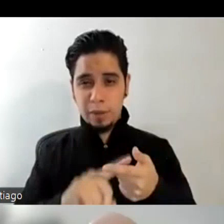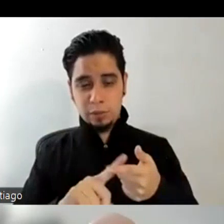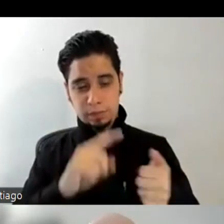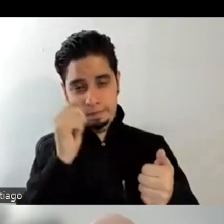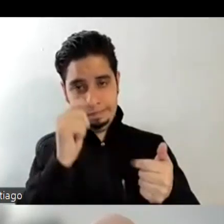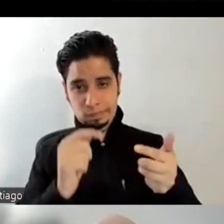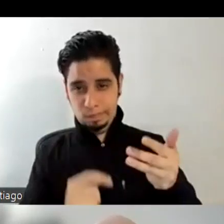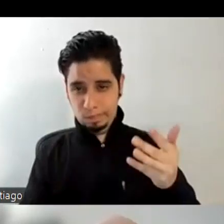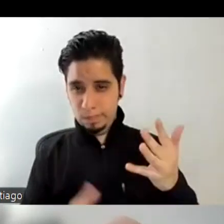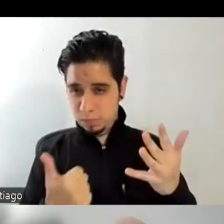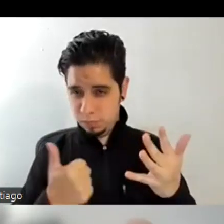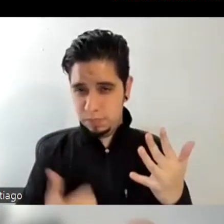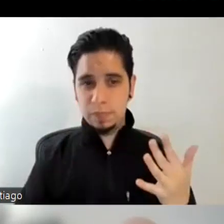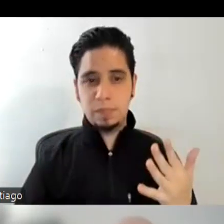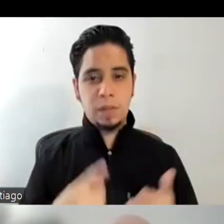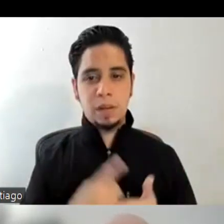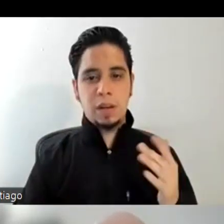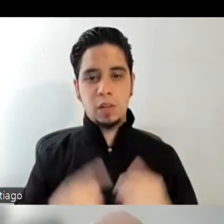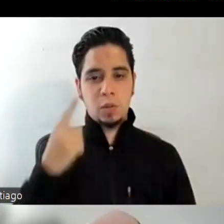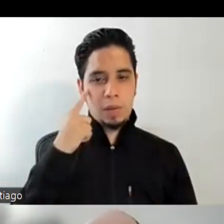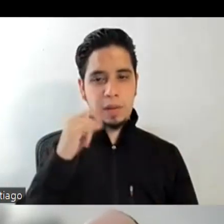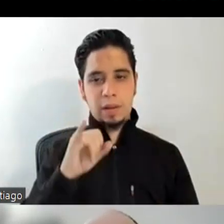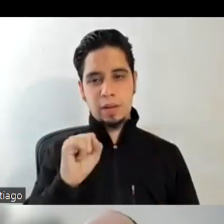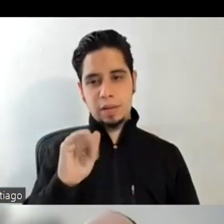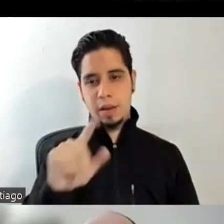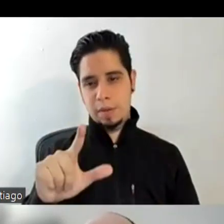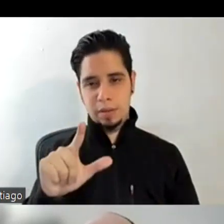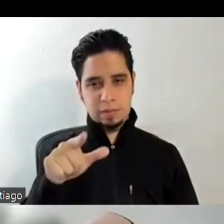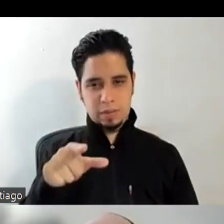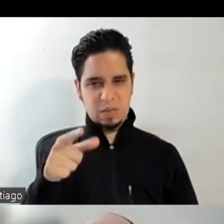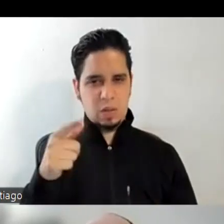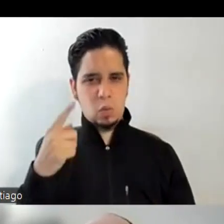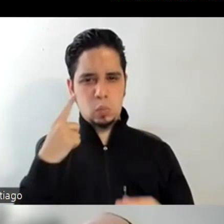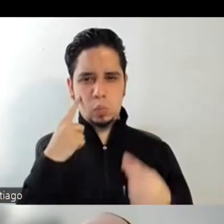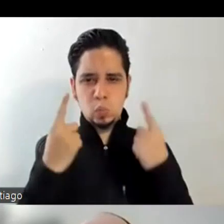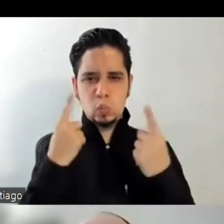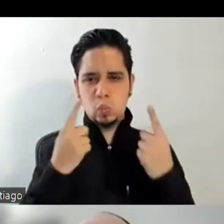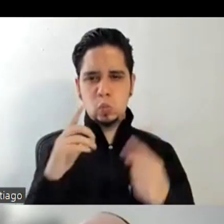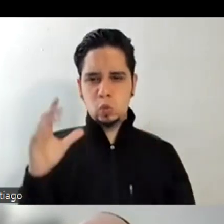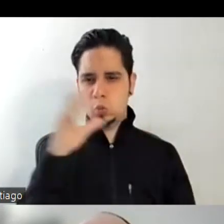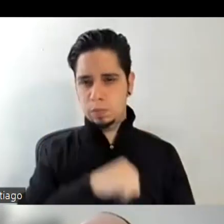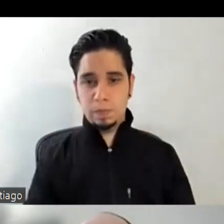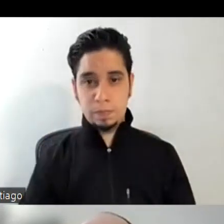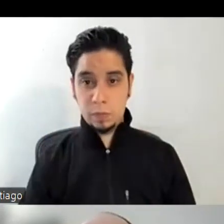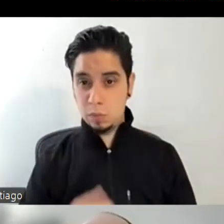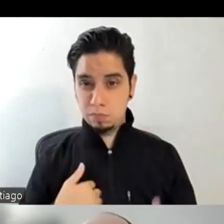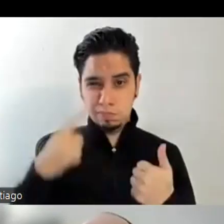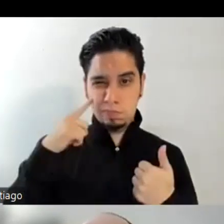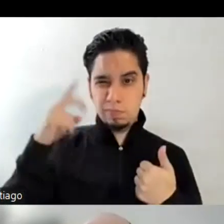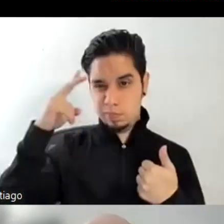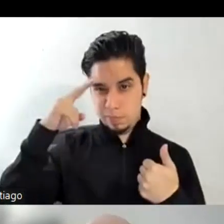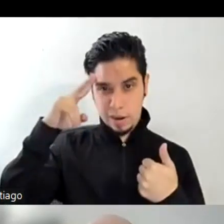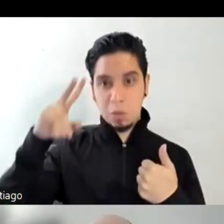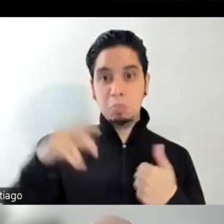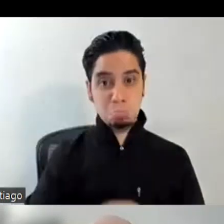Vamos a ver. ¿Qué tú crees, Isabel? No vamos a decir la respuesta hoy, pero que tú, aventúrate a ver. México. Ok, muy